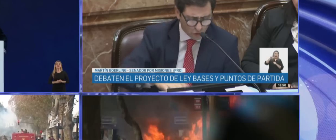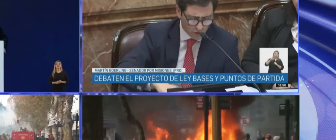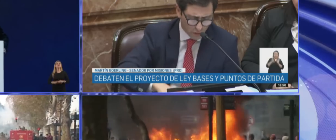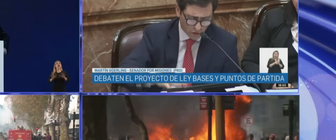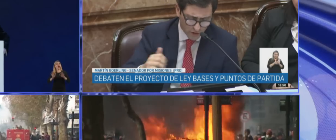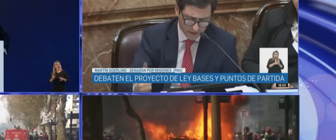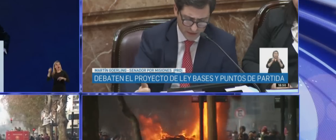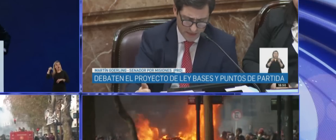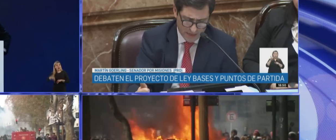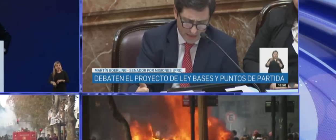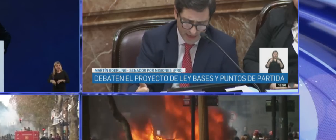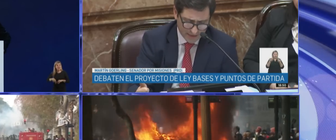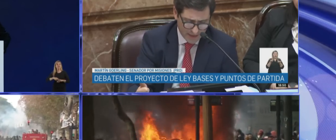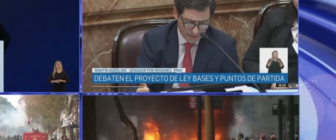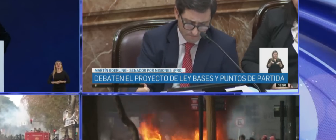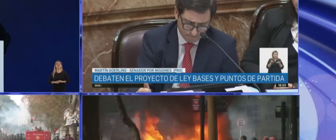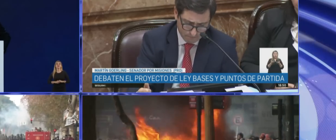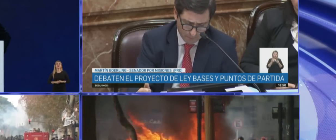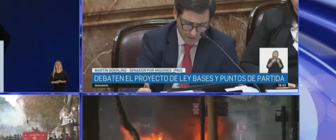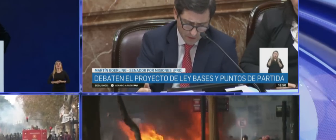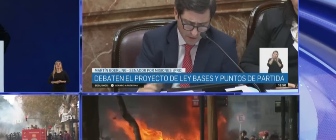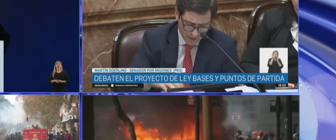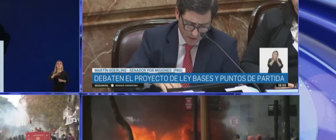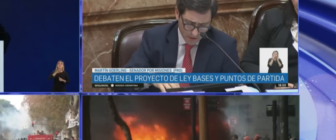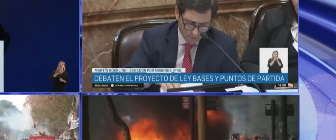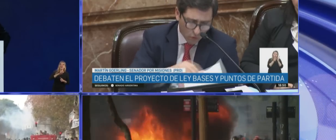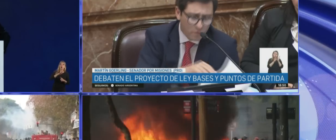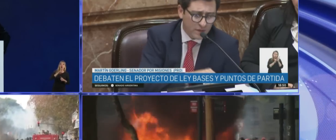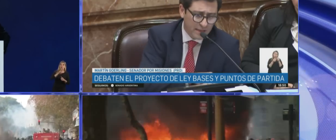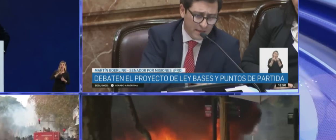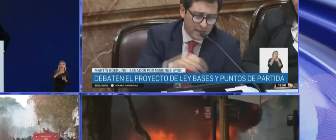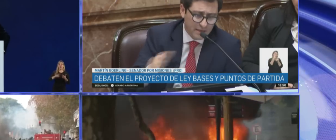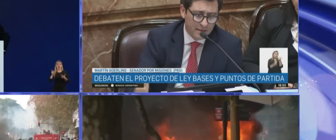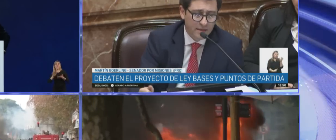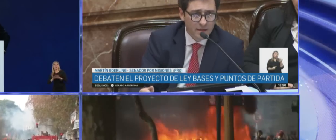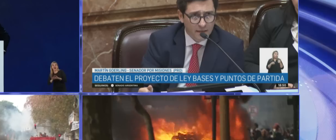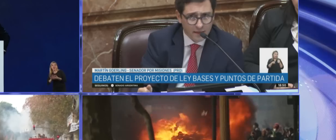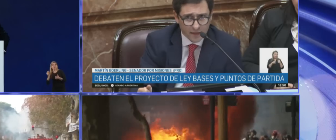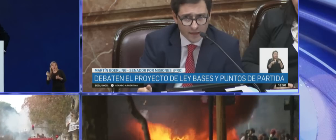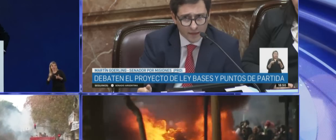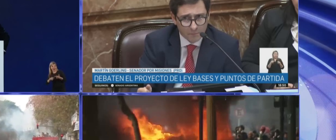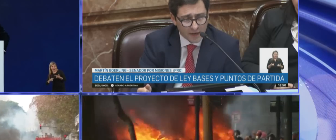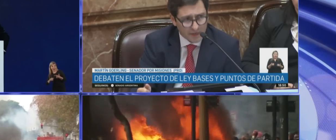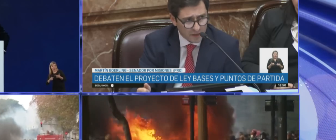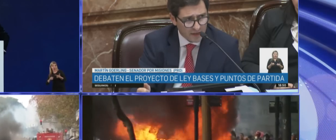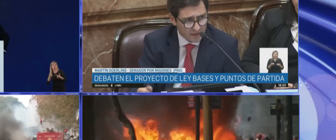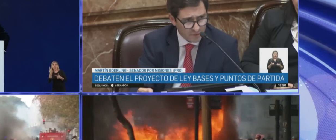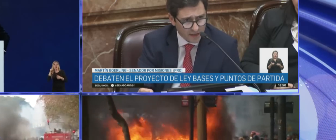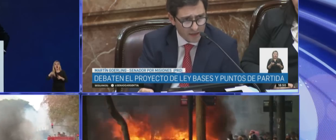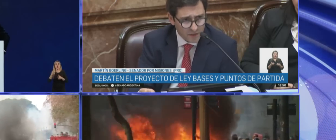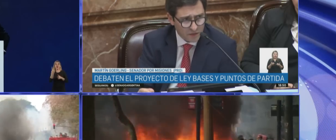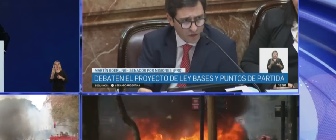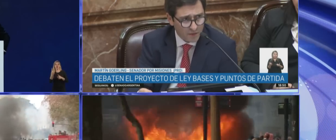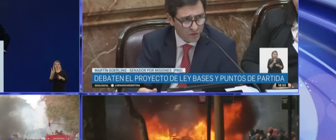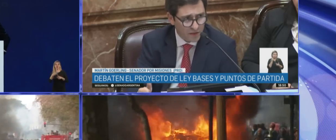hoy la relación de pasivos remunerados respecto a la base monetaria se encuentre en 1,2